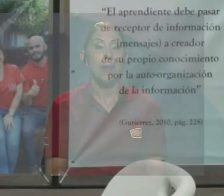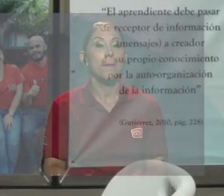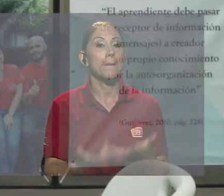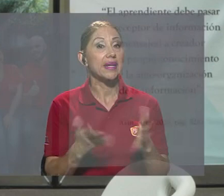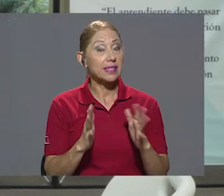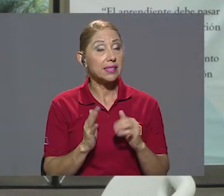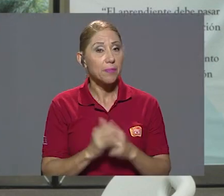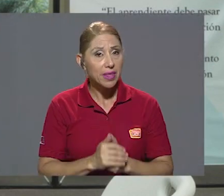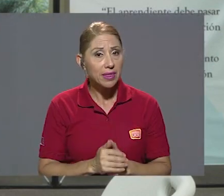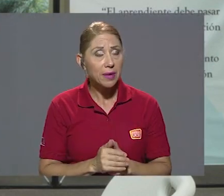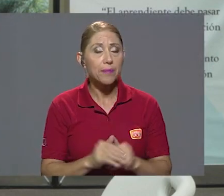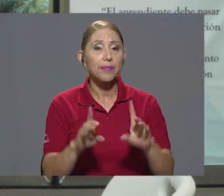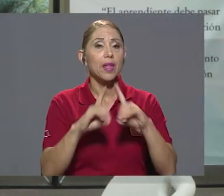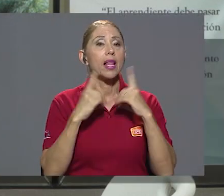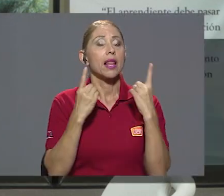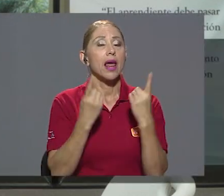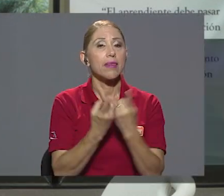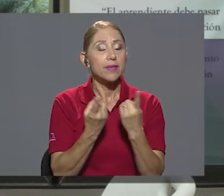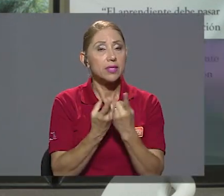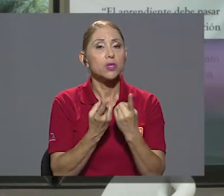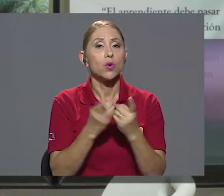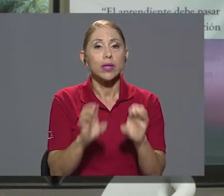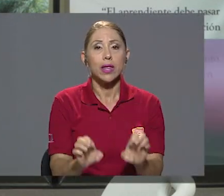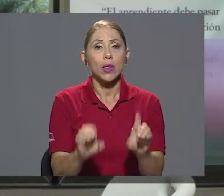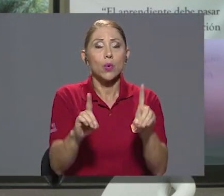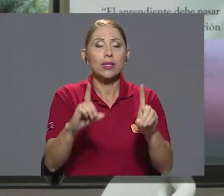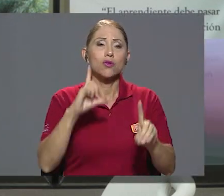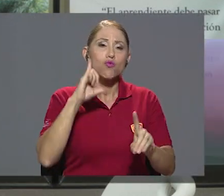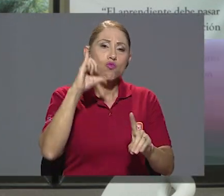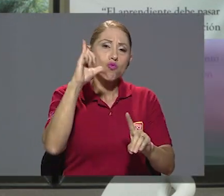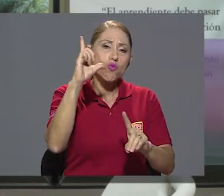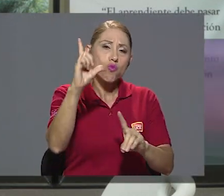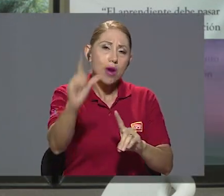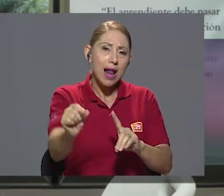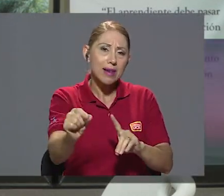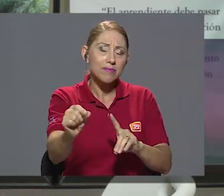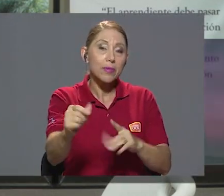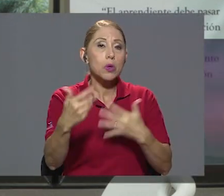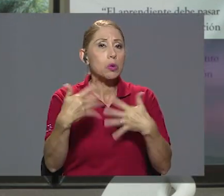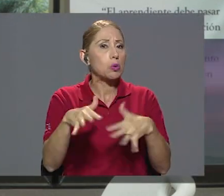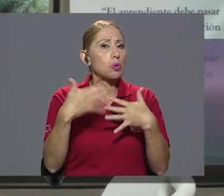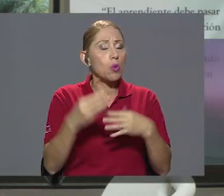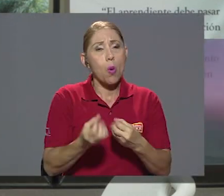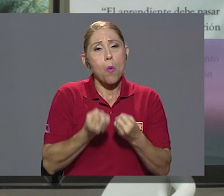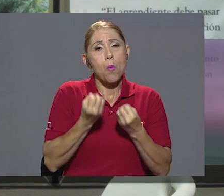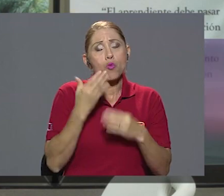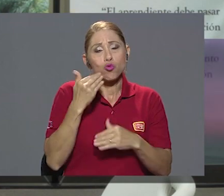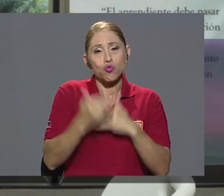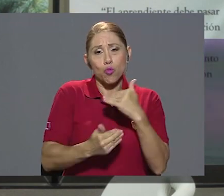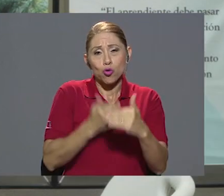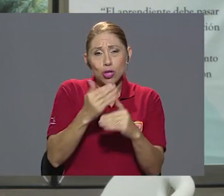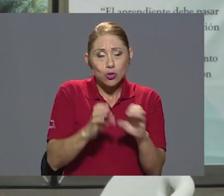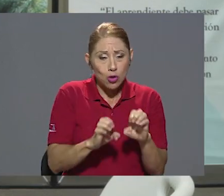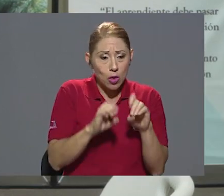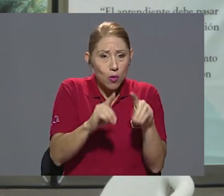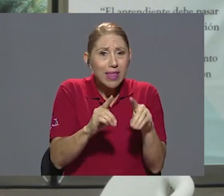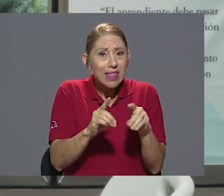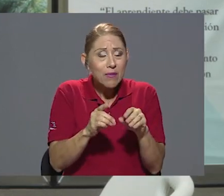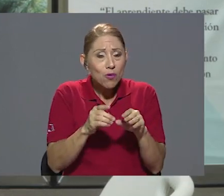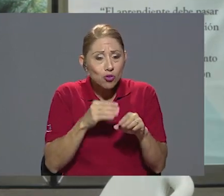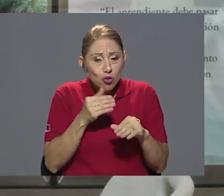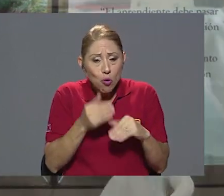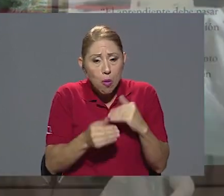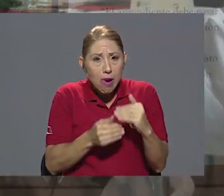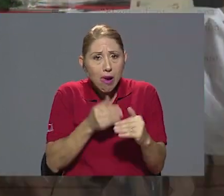Porque precisamente la División de Educación Rural ha venido a la vanguardia de muchos procesos educativos